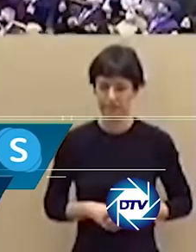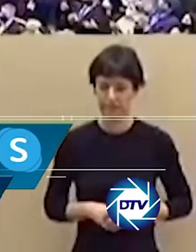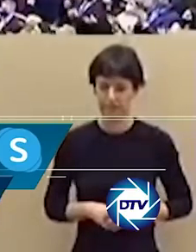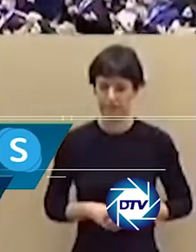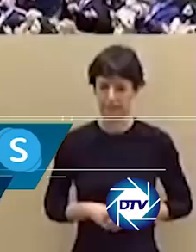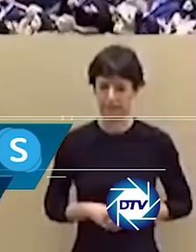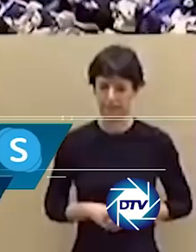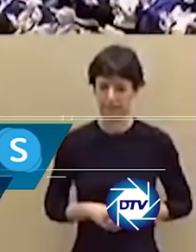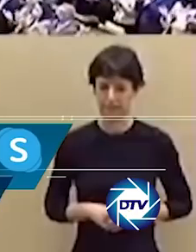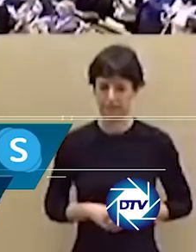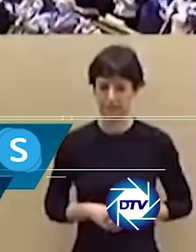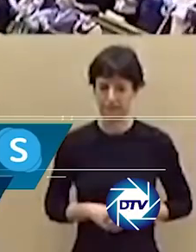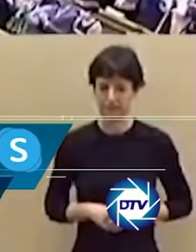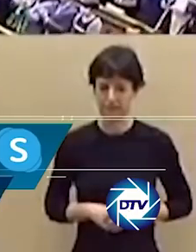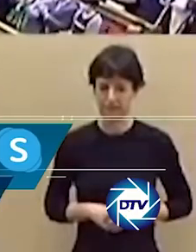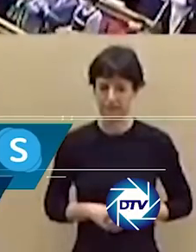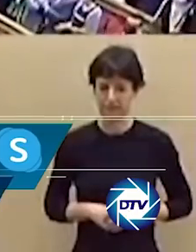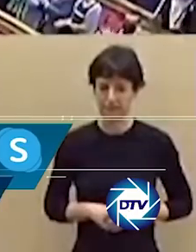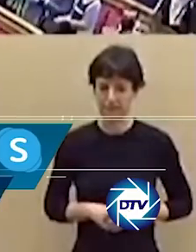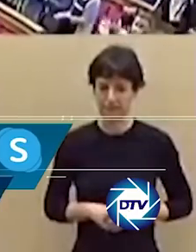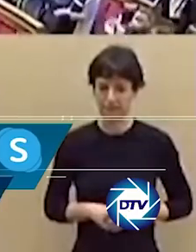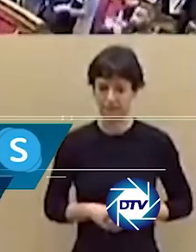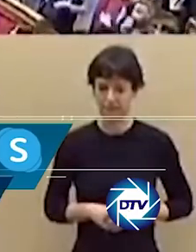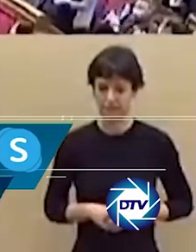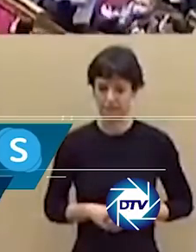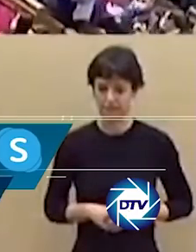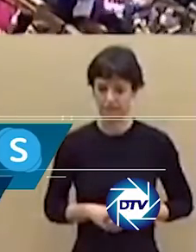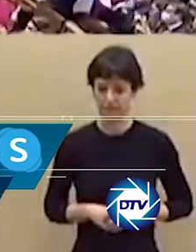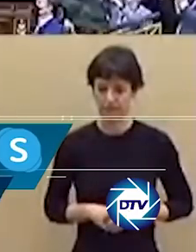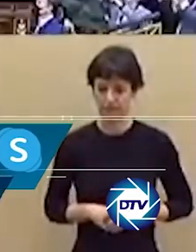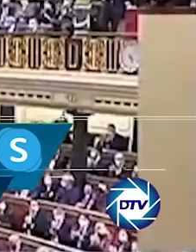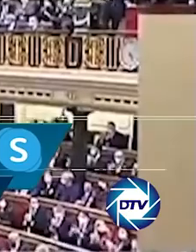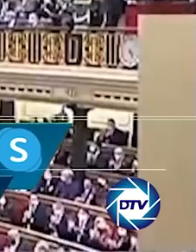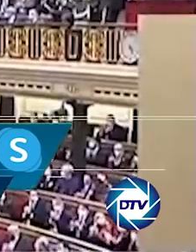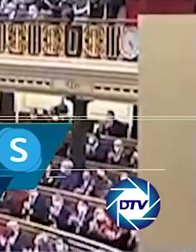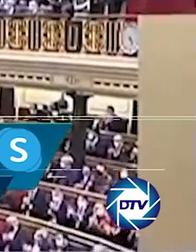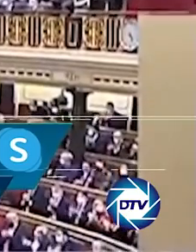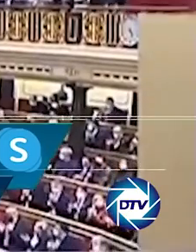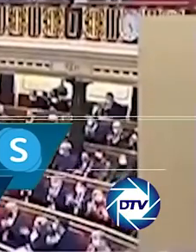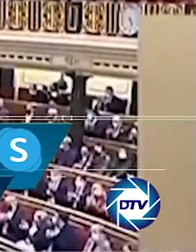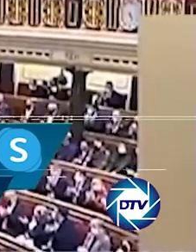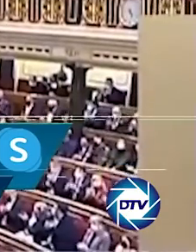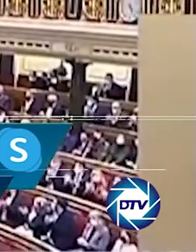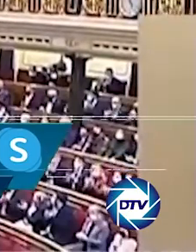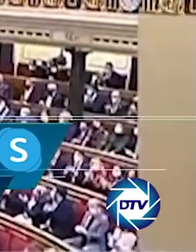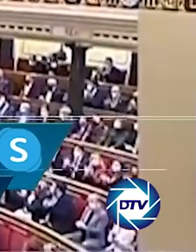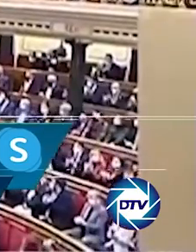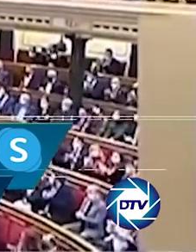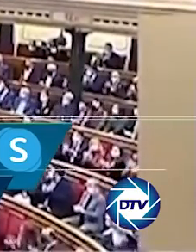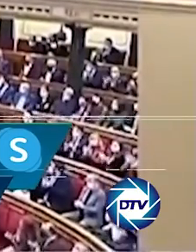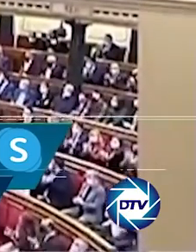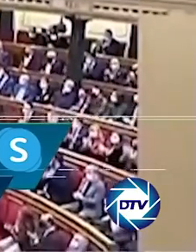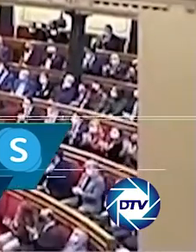persona que está viviendo en guerra, que está siendo acosado, cuya nación está siendo masacrada y que están matando